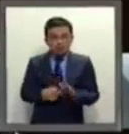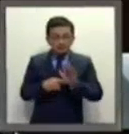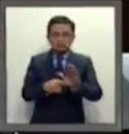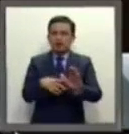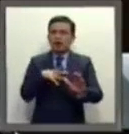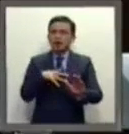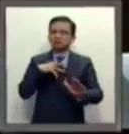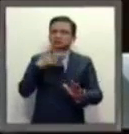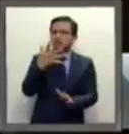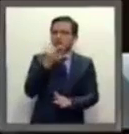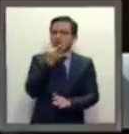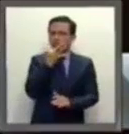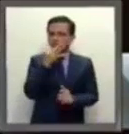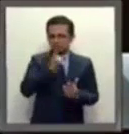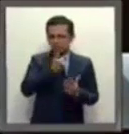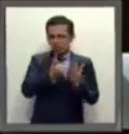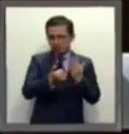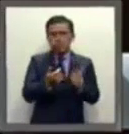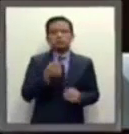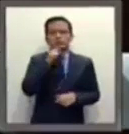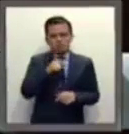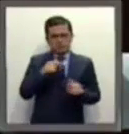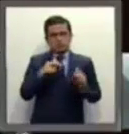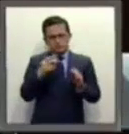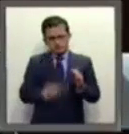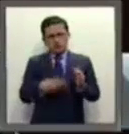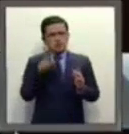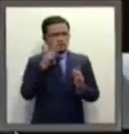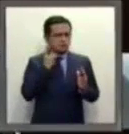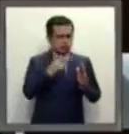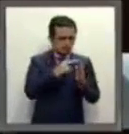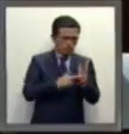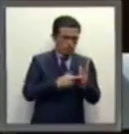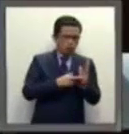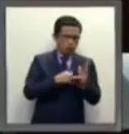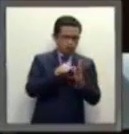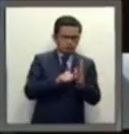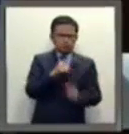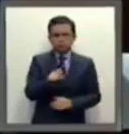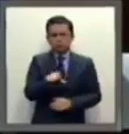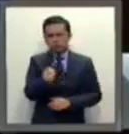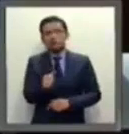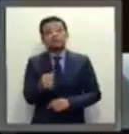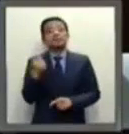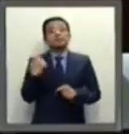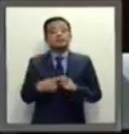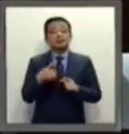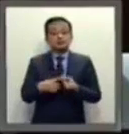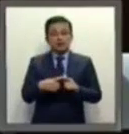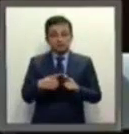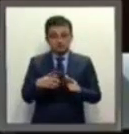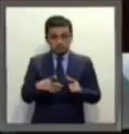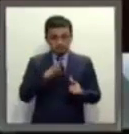5 minutos. Y de acuerdo al artículo 111 del mismo reglamento, quien presenta las mociones tiene la potestad